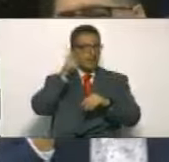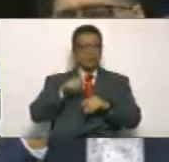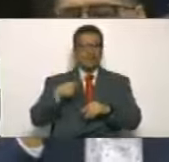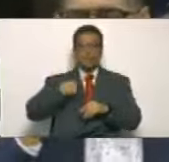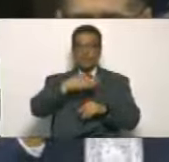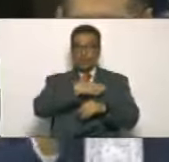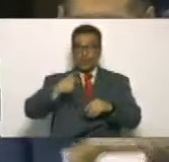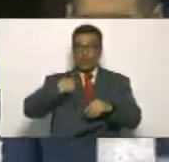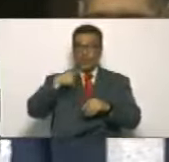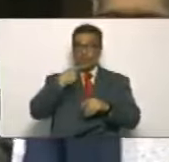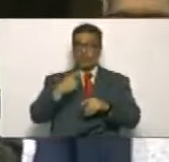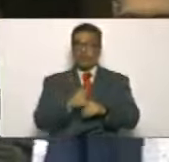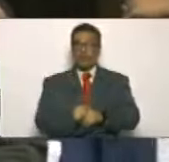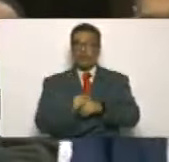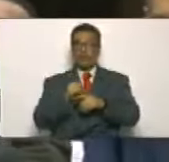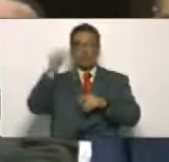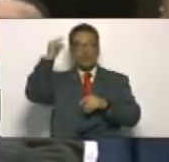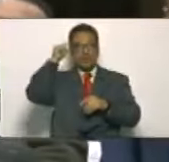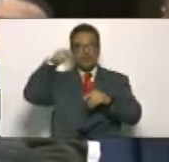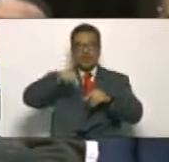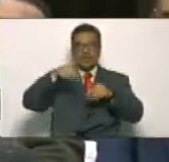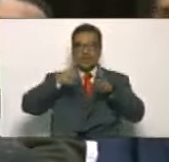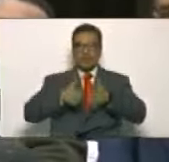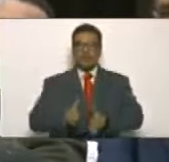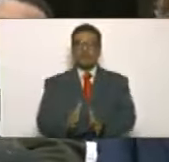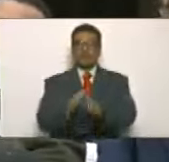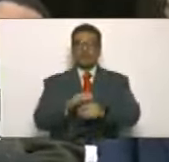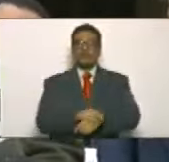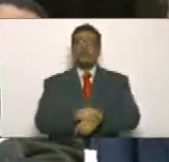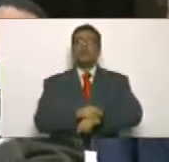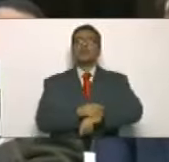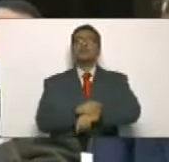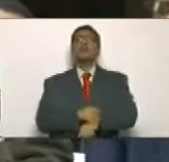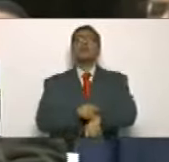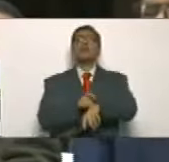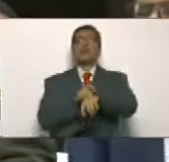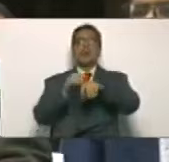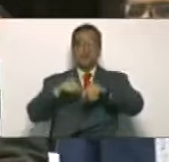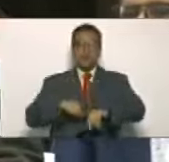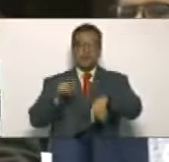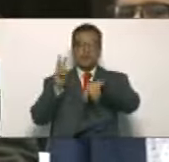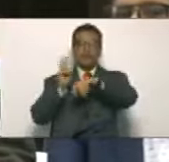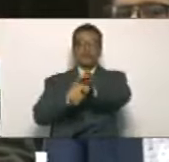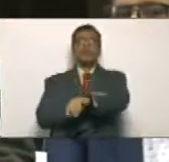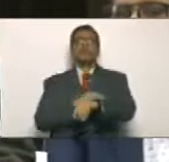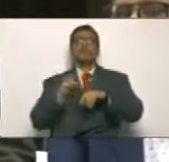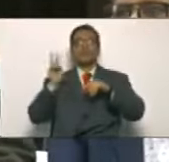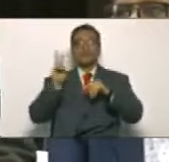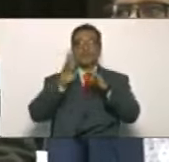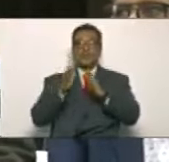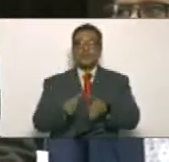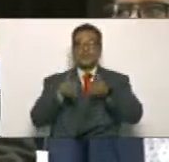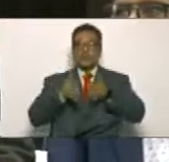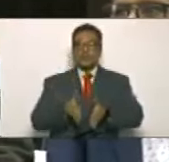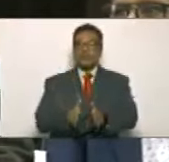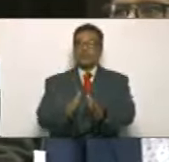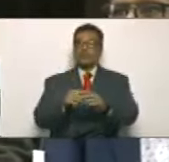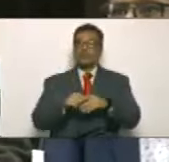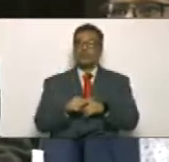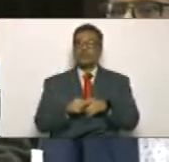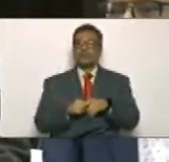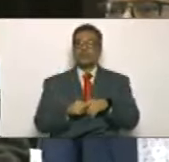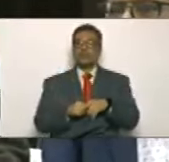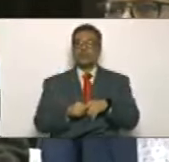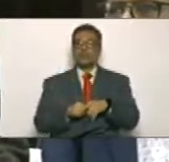hoy reivindicar en el día de su nacimiento a un insigne venezolano que nació en